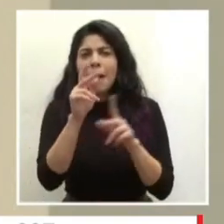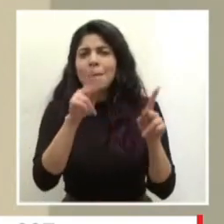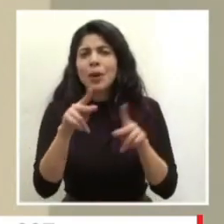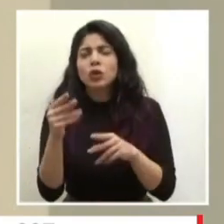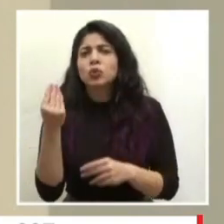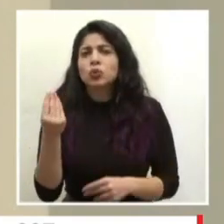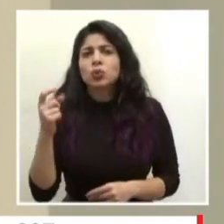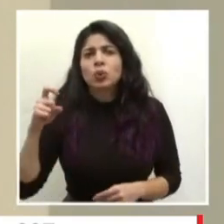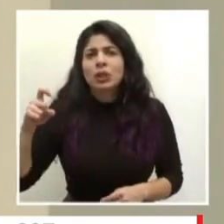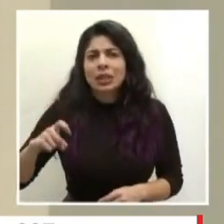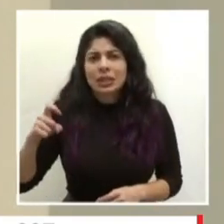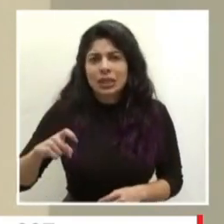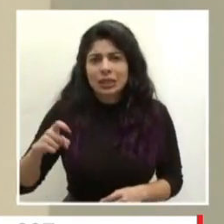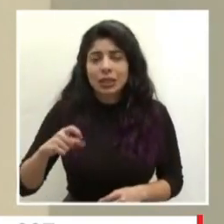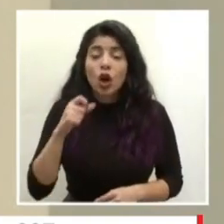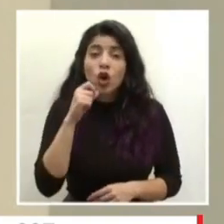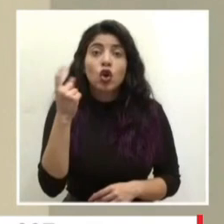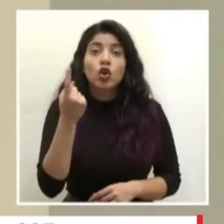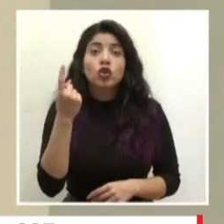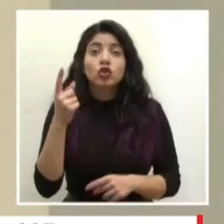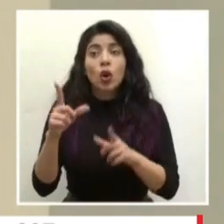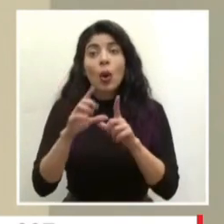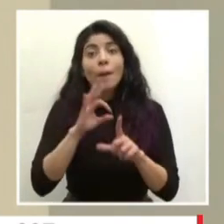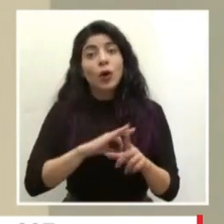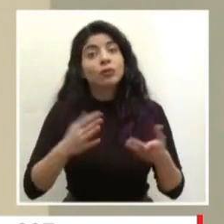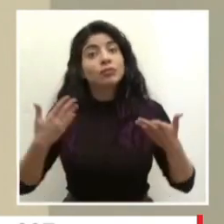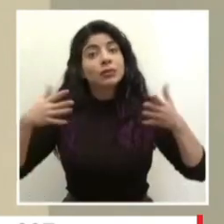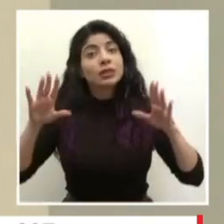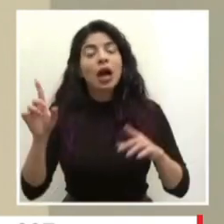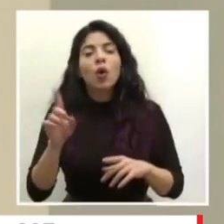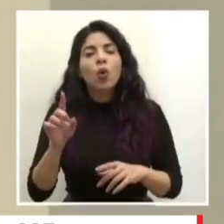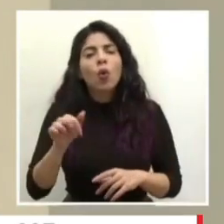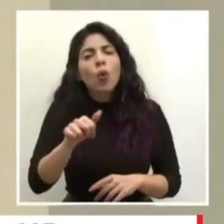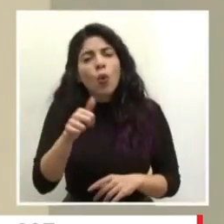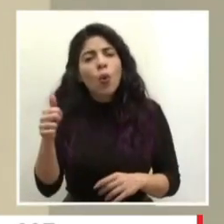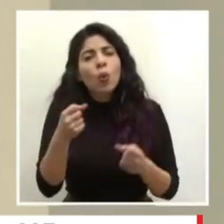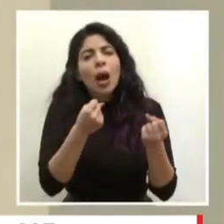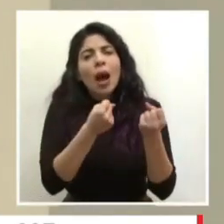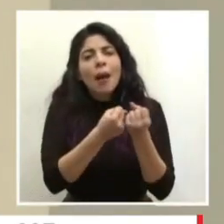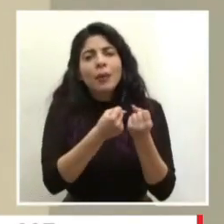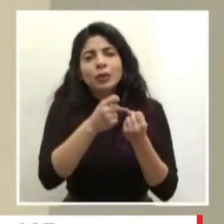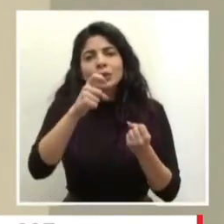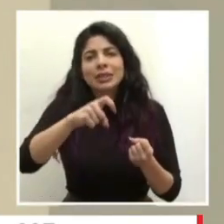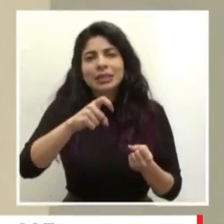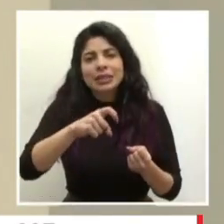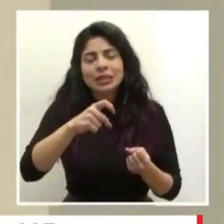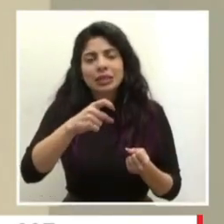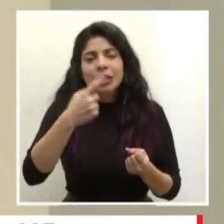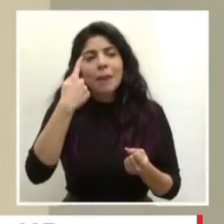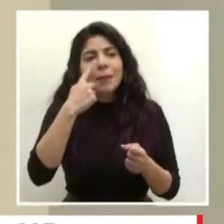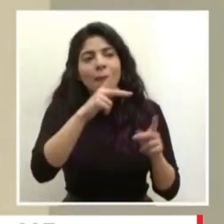no solamente por recibir el bono, sino también por otros acompañamientos de cara a la necesidad de